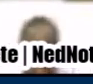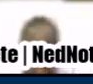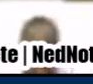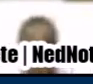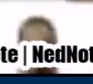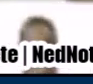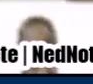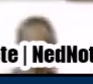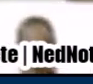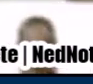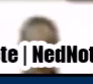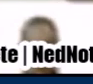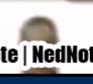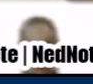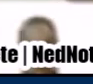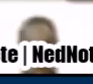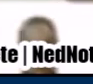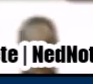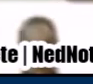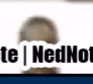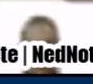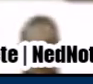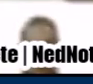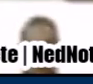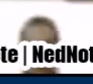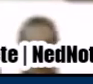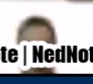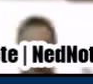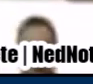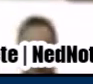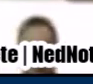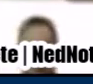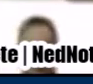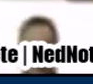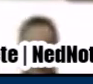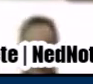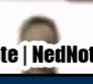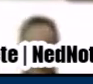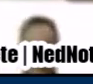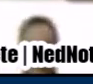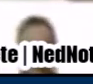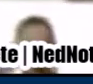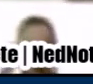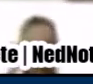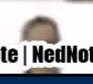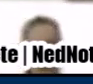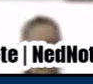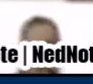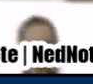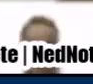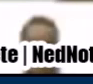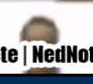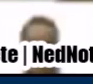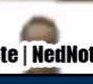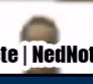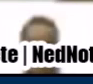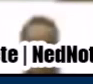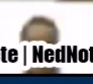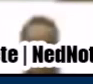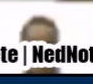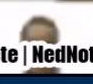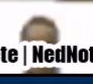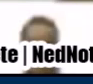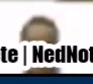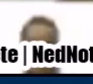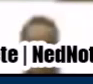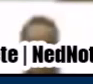es Venezuela y tenemos la posibilidad de hacerlo en este momento. Gracias, Eugenio, gracias, diputado Medina,